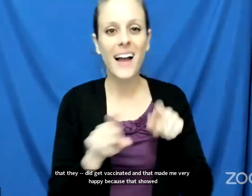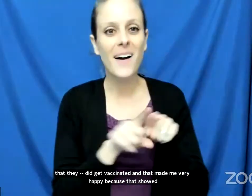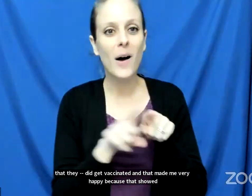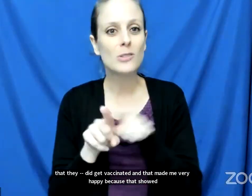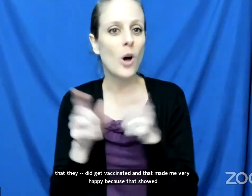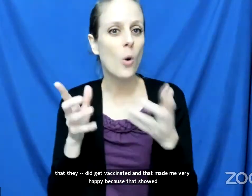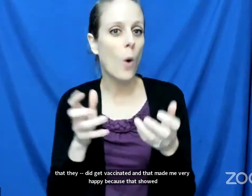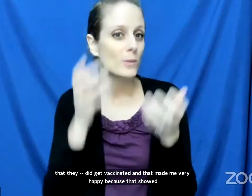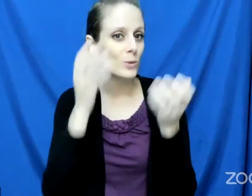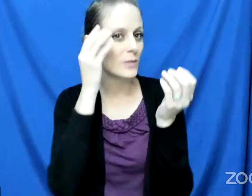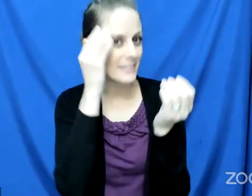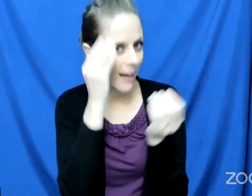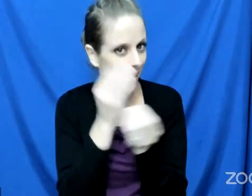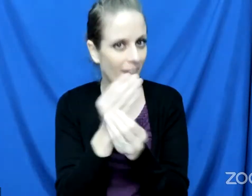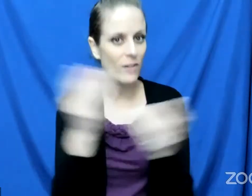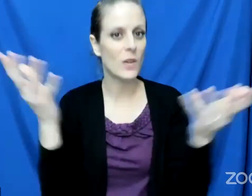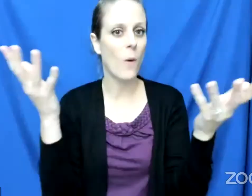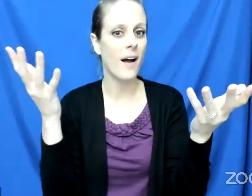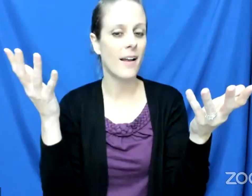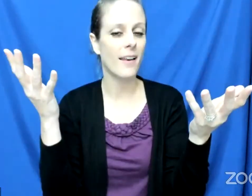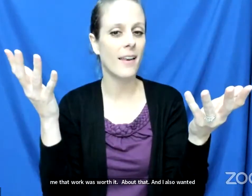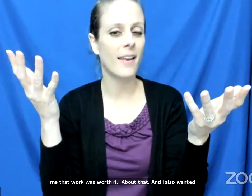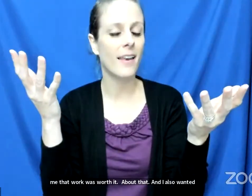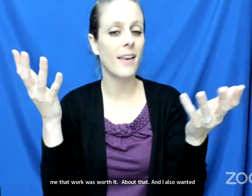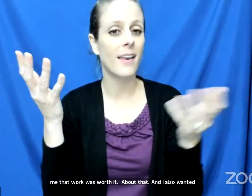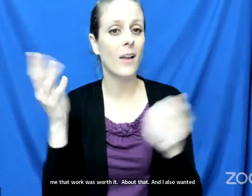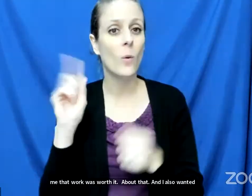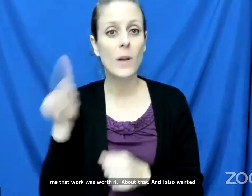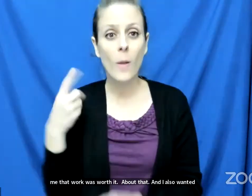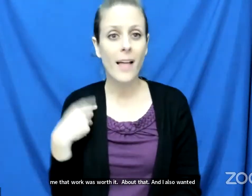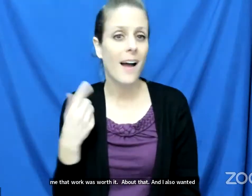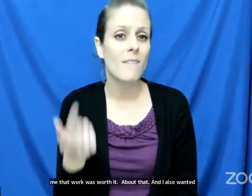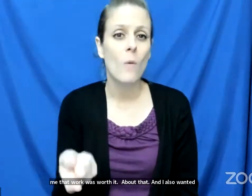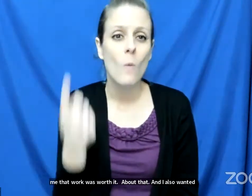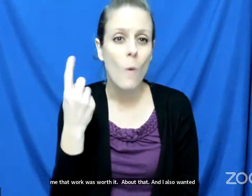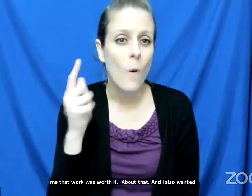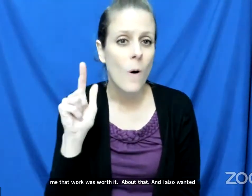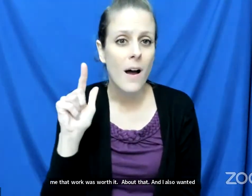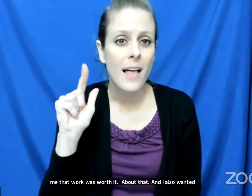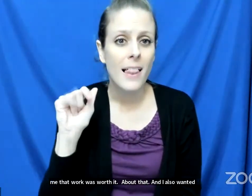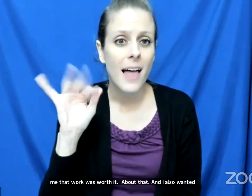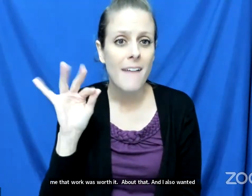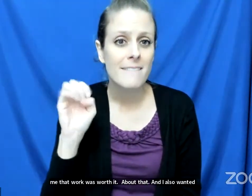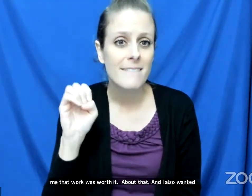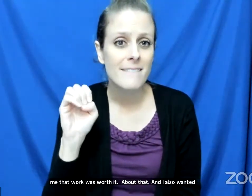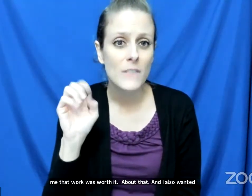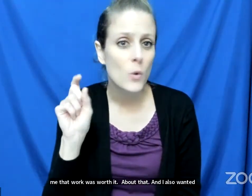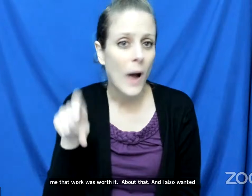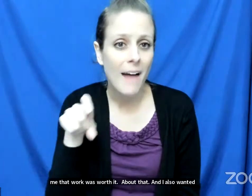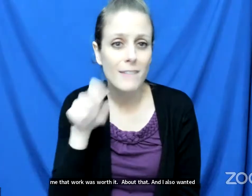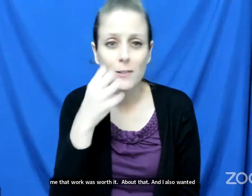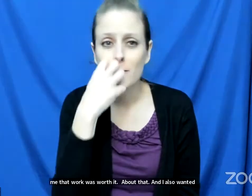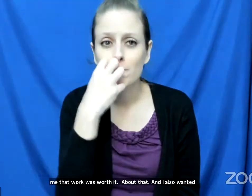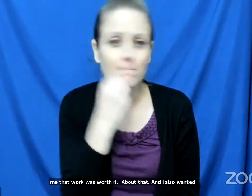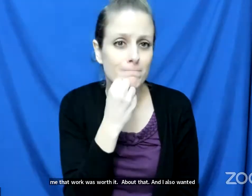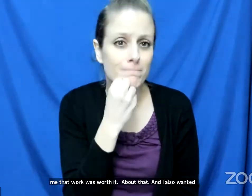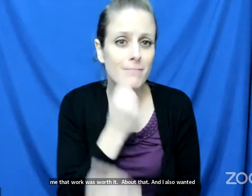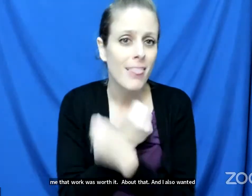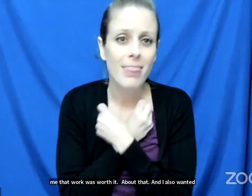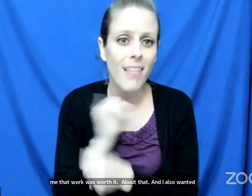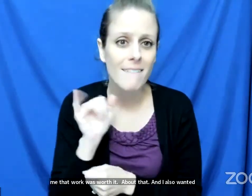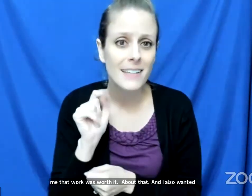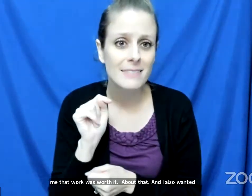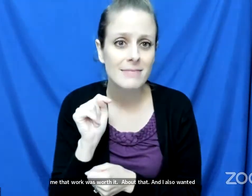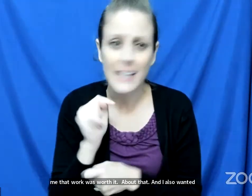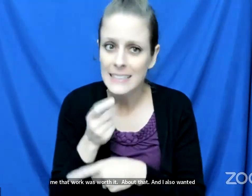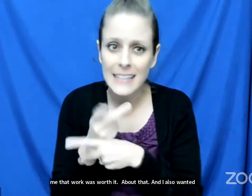que vida solo tenemos una y que tenemos que valorarla y quererla y que eso es decirle un sí a la vacuna,